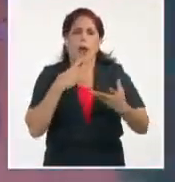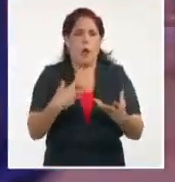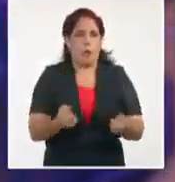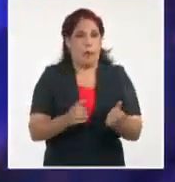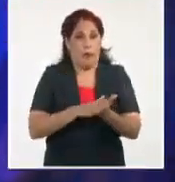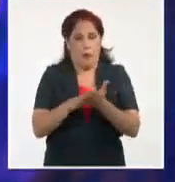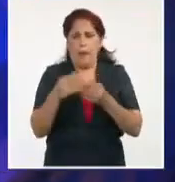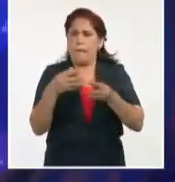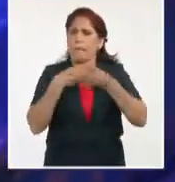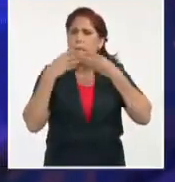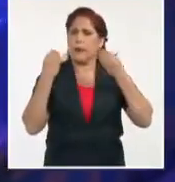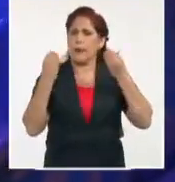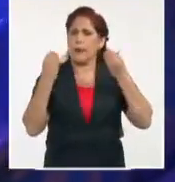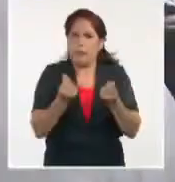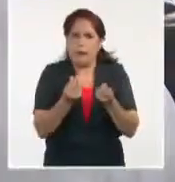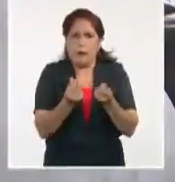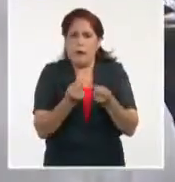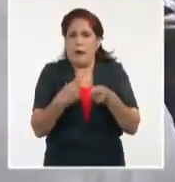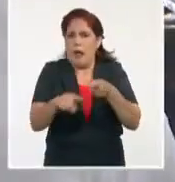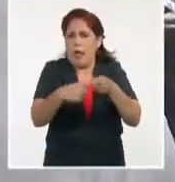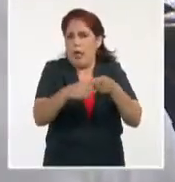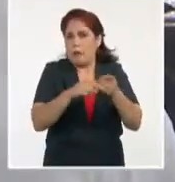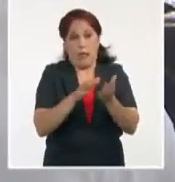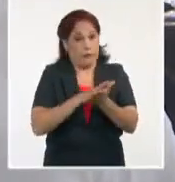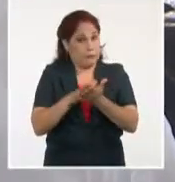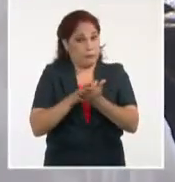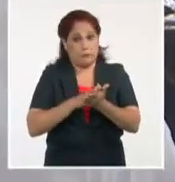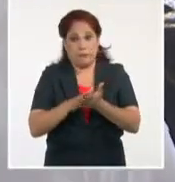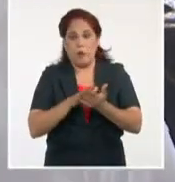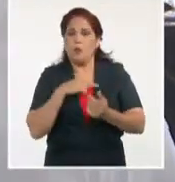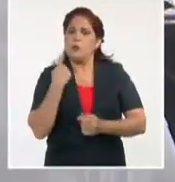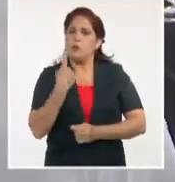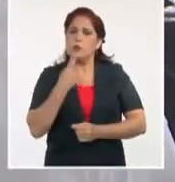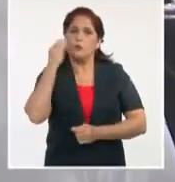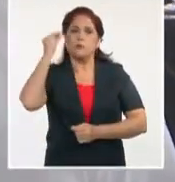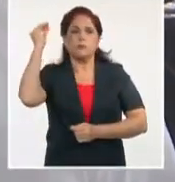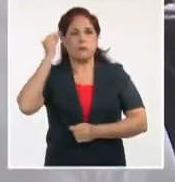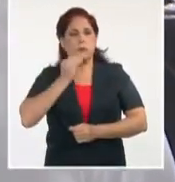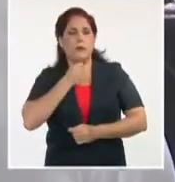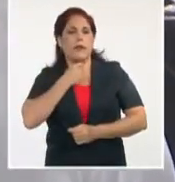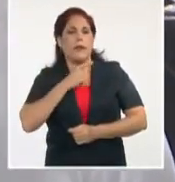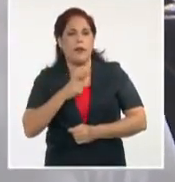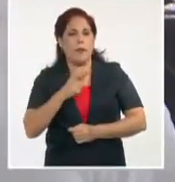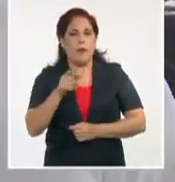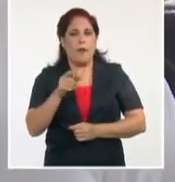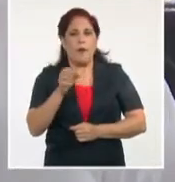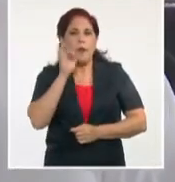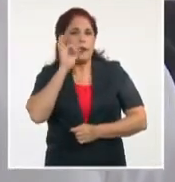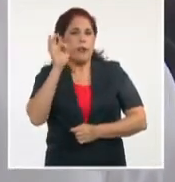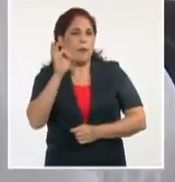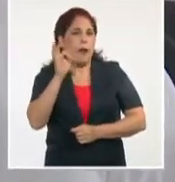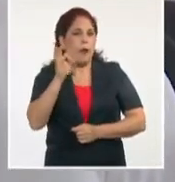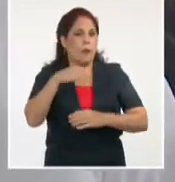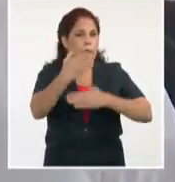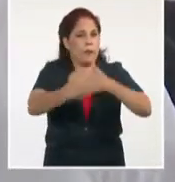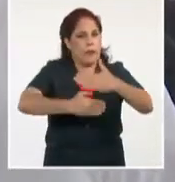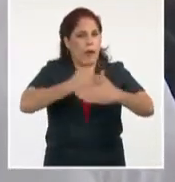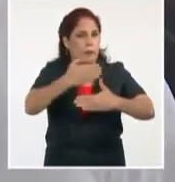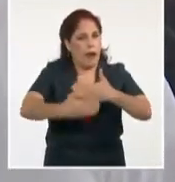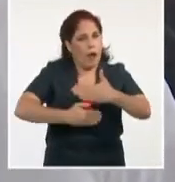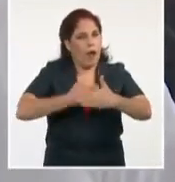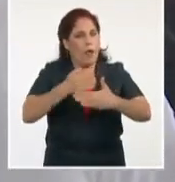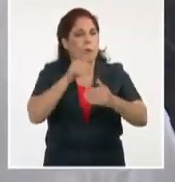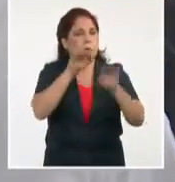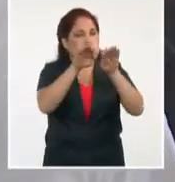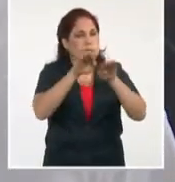recursos, incluso hemos enfatizado en las escogidas de tabaco tapado, donde hoy ya almacenamos